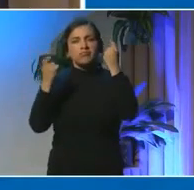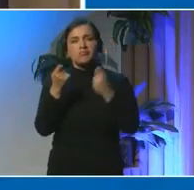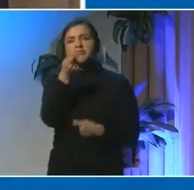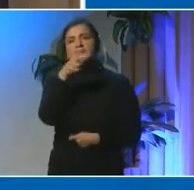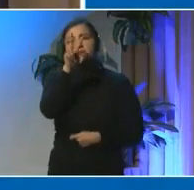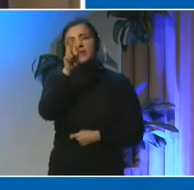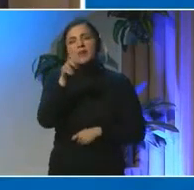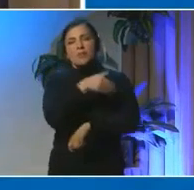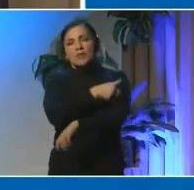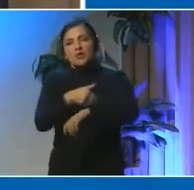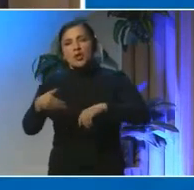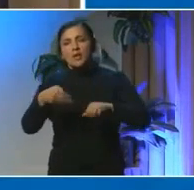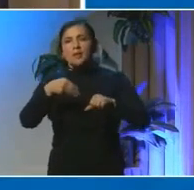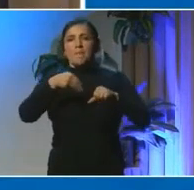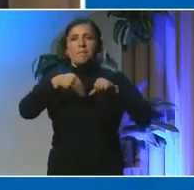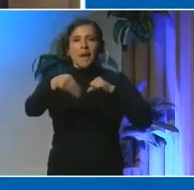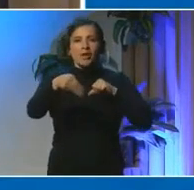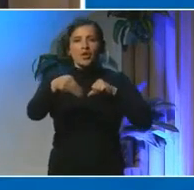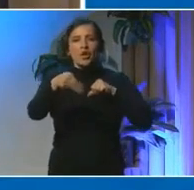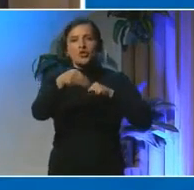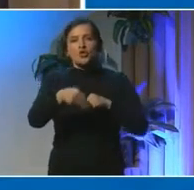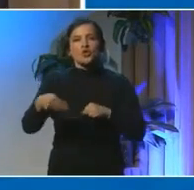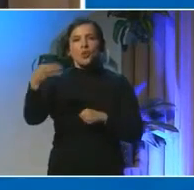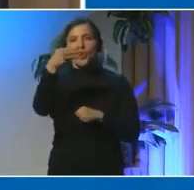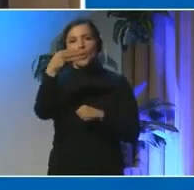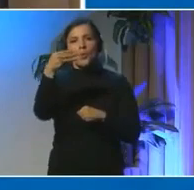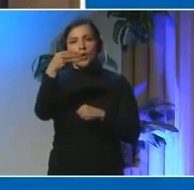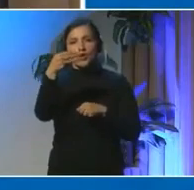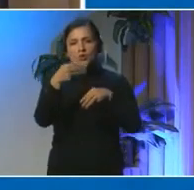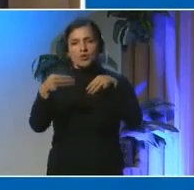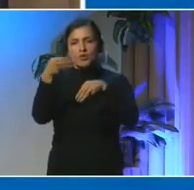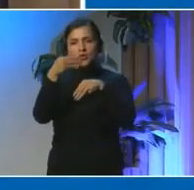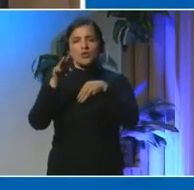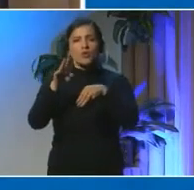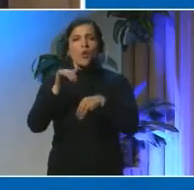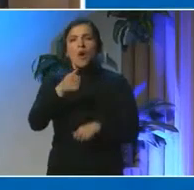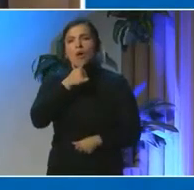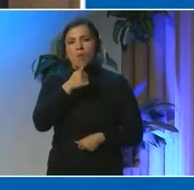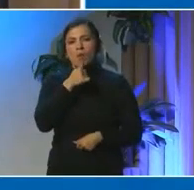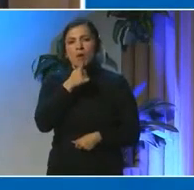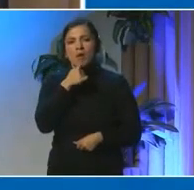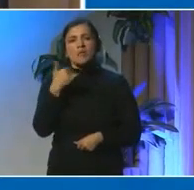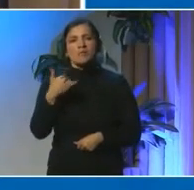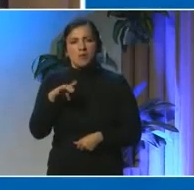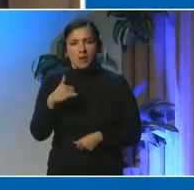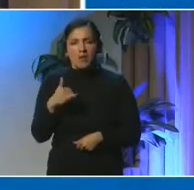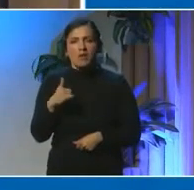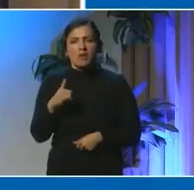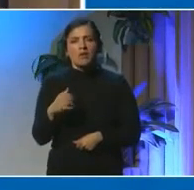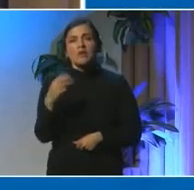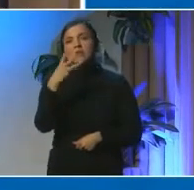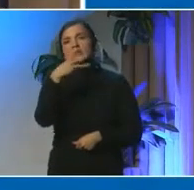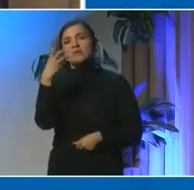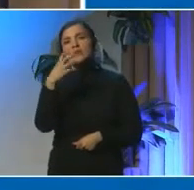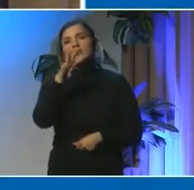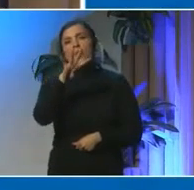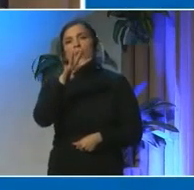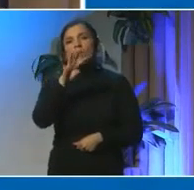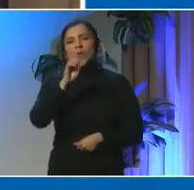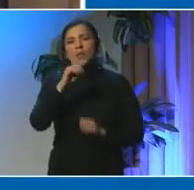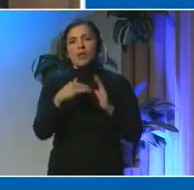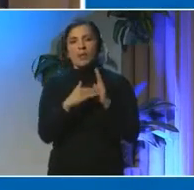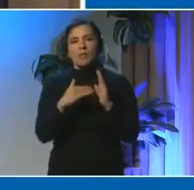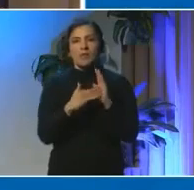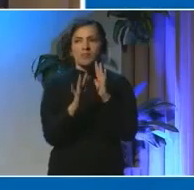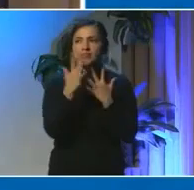cúbicos de agua también digamos que Eh pues hemos hemos sembrado más de 340,000 árboles